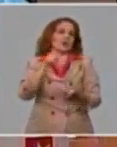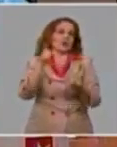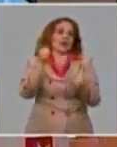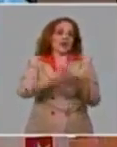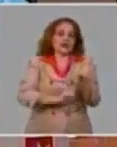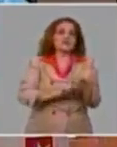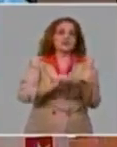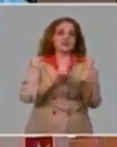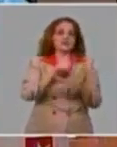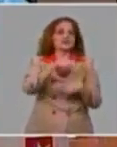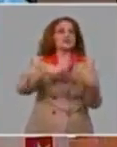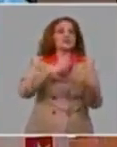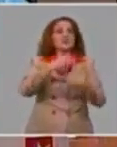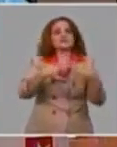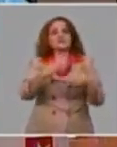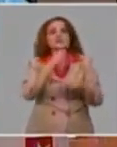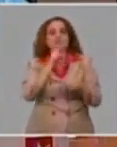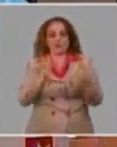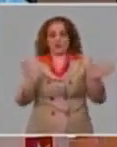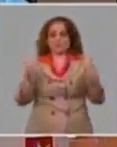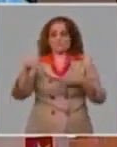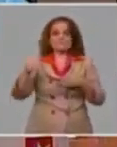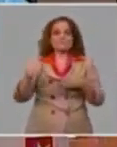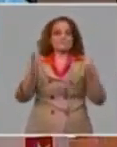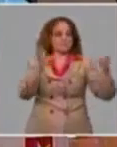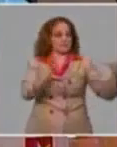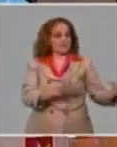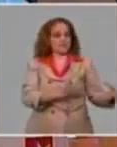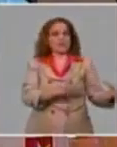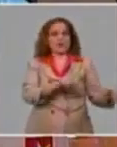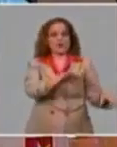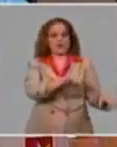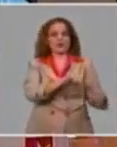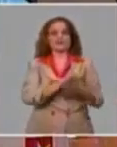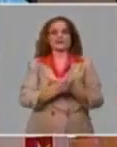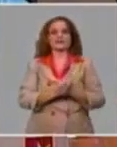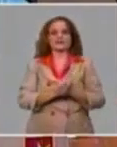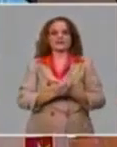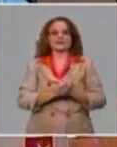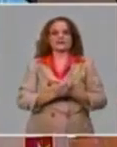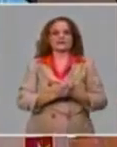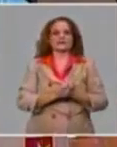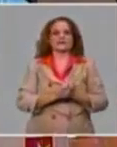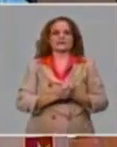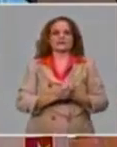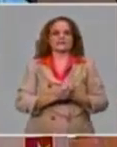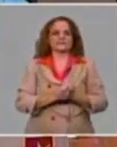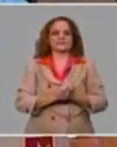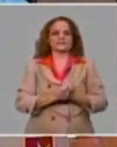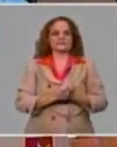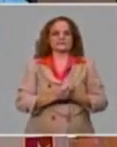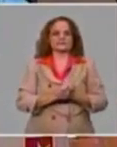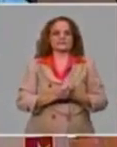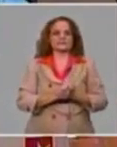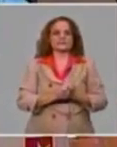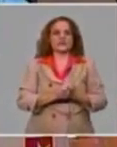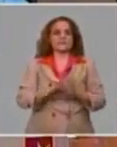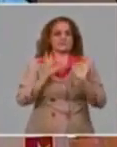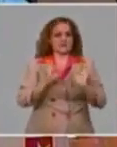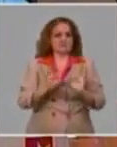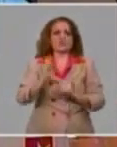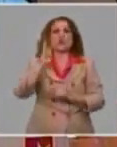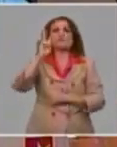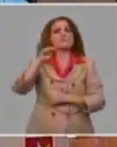haciendo un bloque de 100 megawatts aquí en Mariel. Las obras que se están construyendo en el Mariel